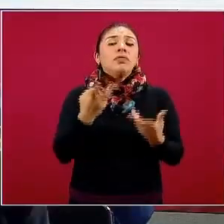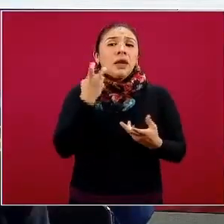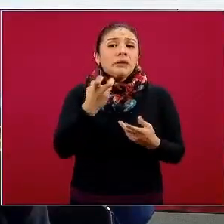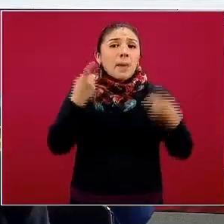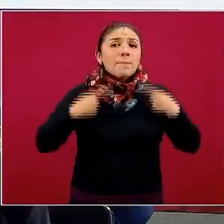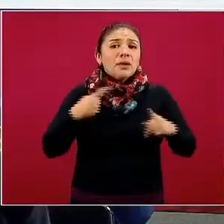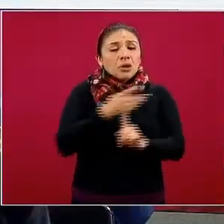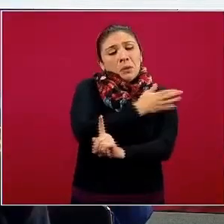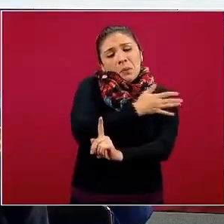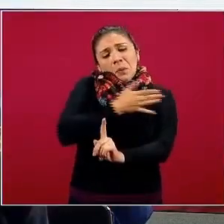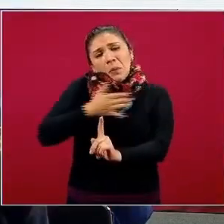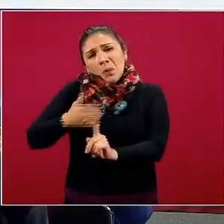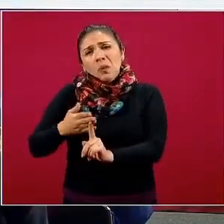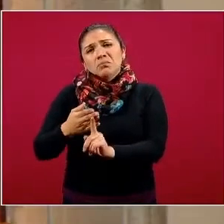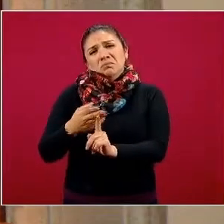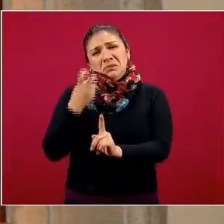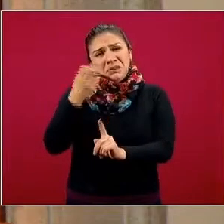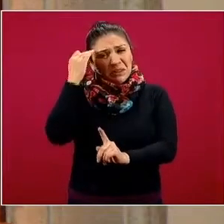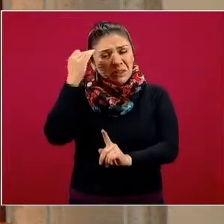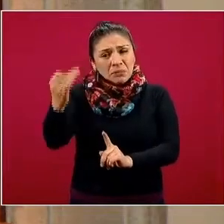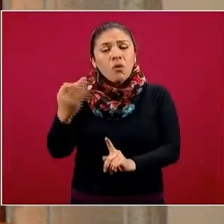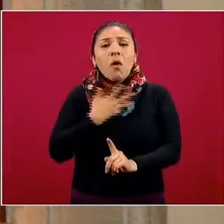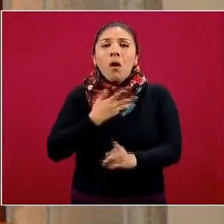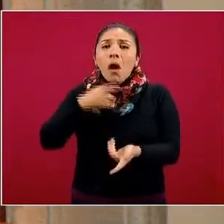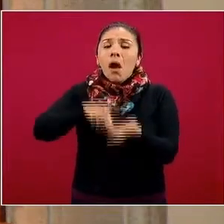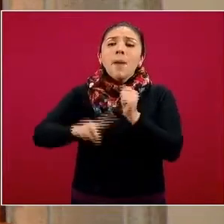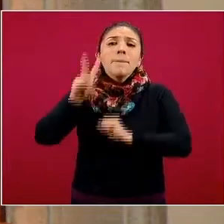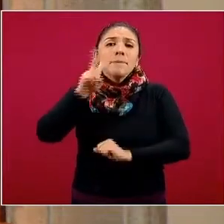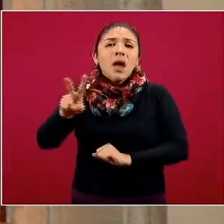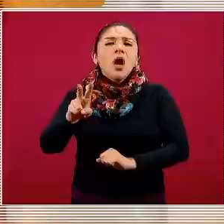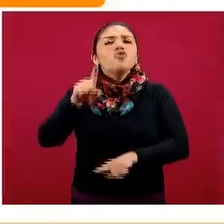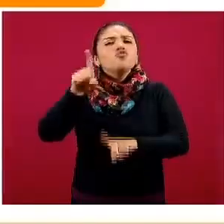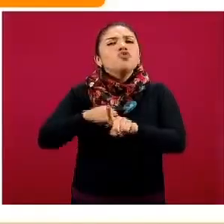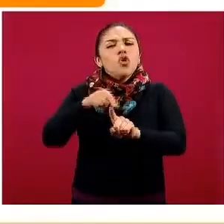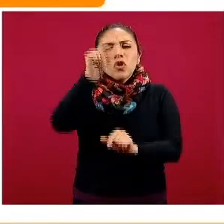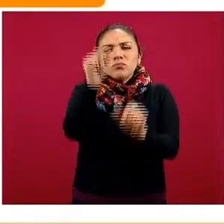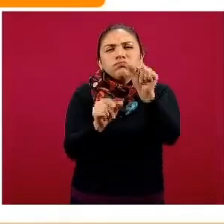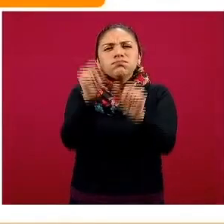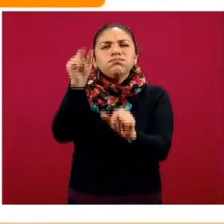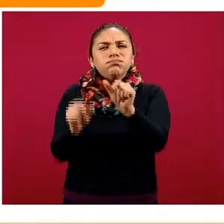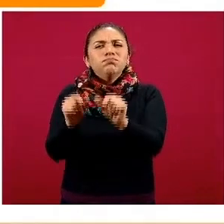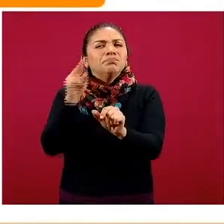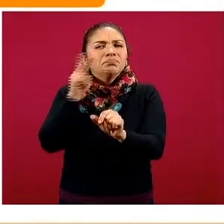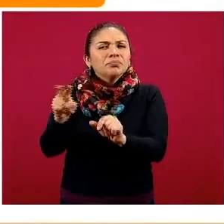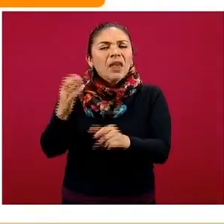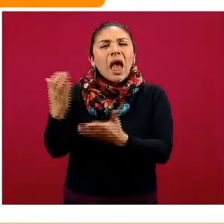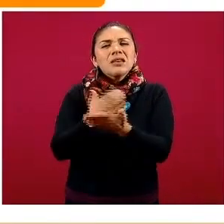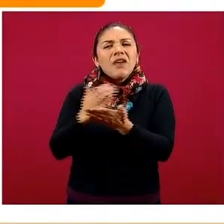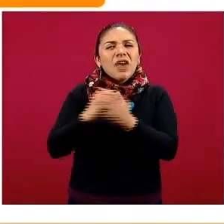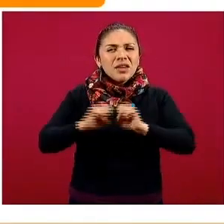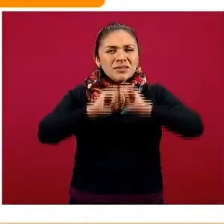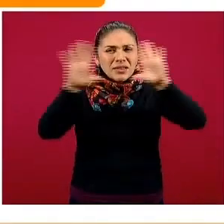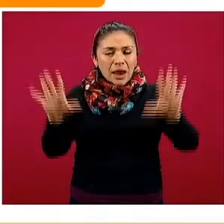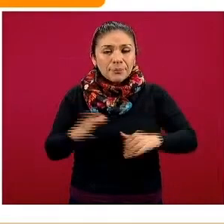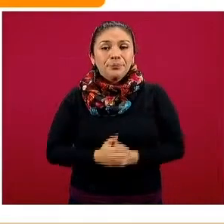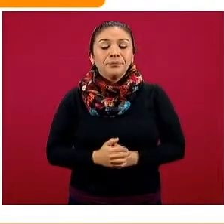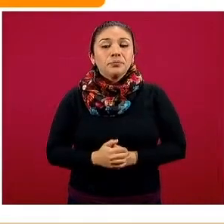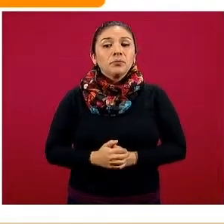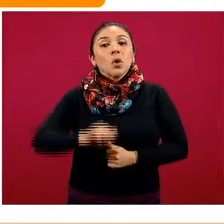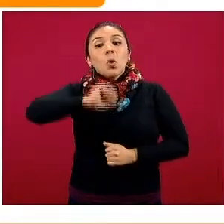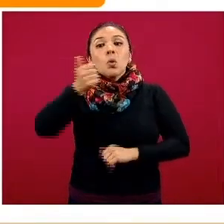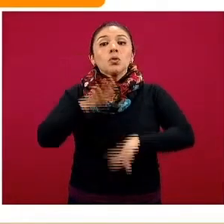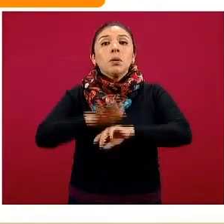llevamos en la epidemia en México y se encuentran también representadas en las barras de color café claro. Continuamos con